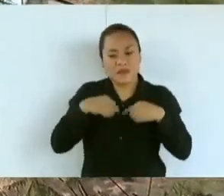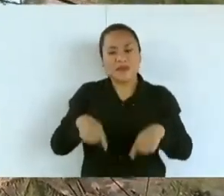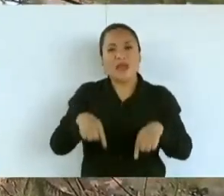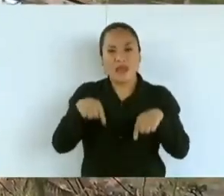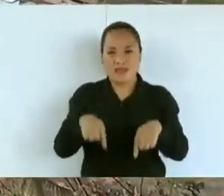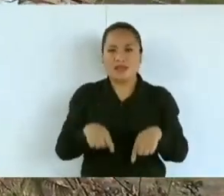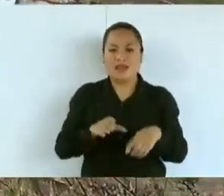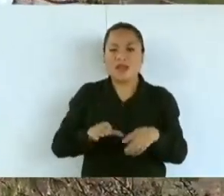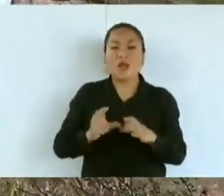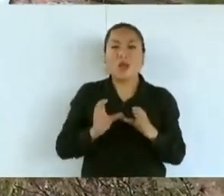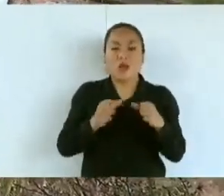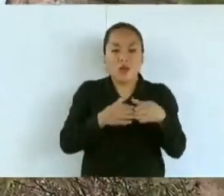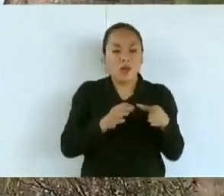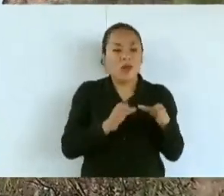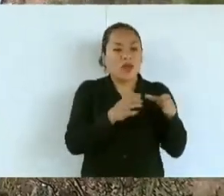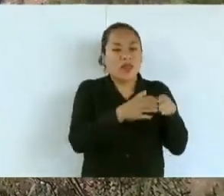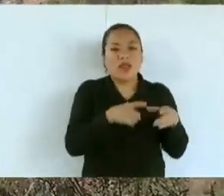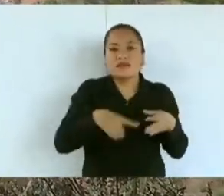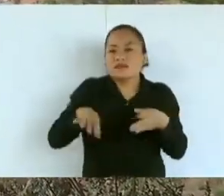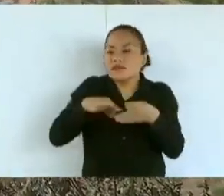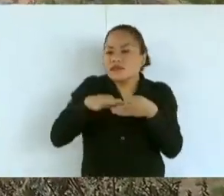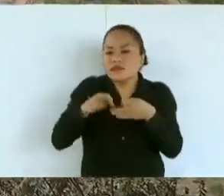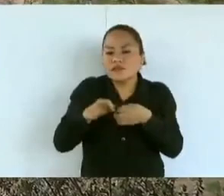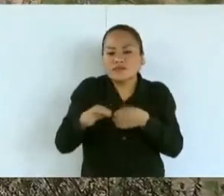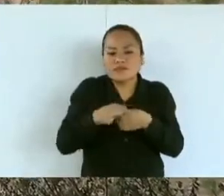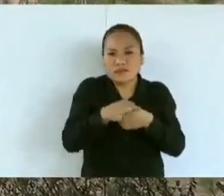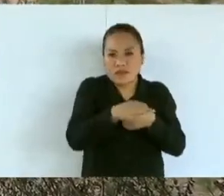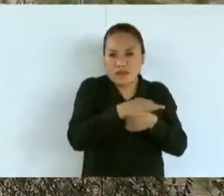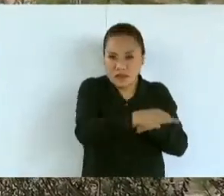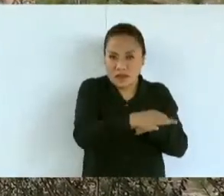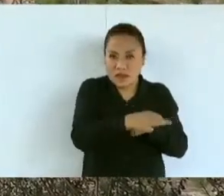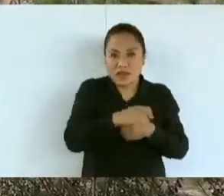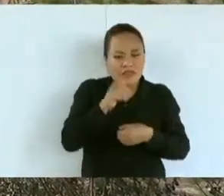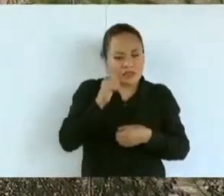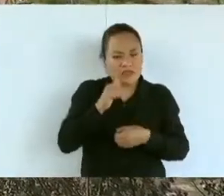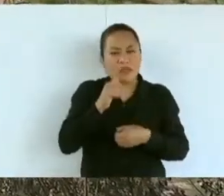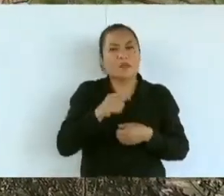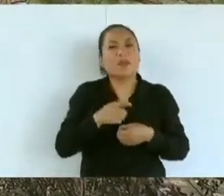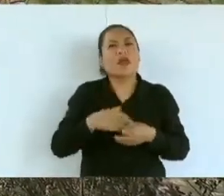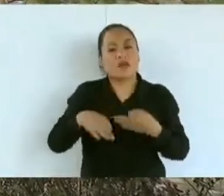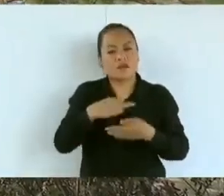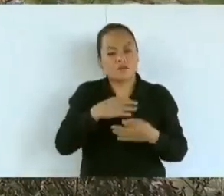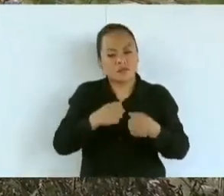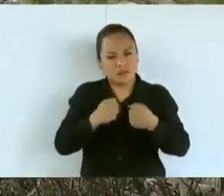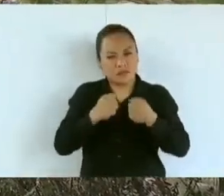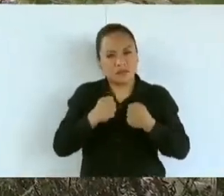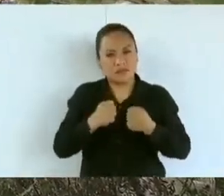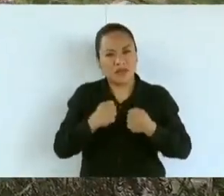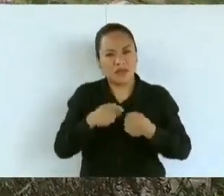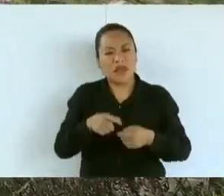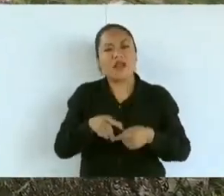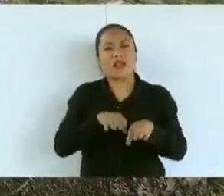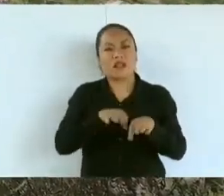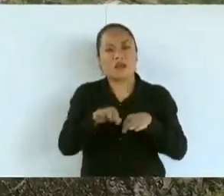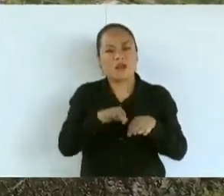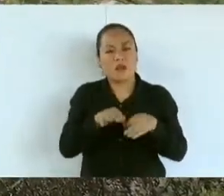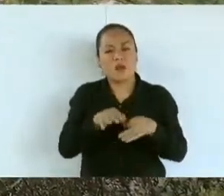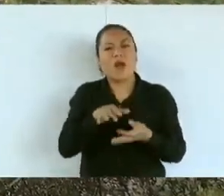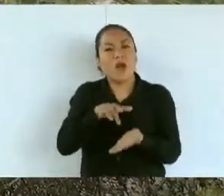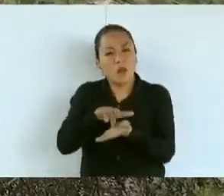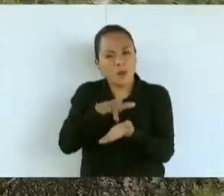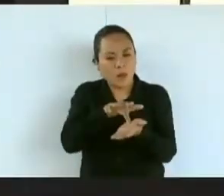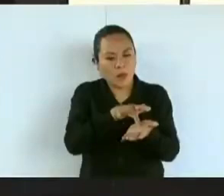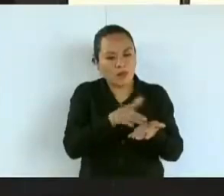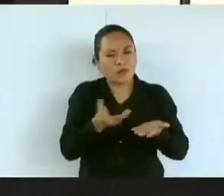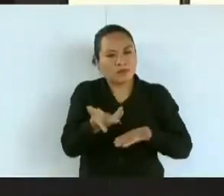comunidades hermanas, fortaleciendo en todo momento la vida comunitaria,